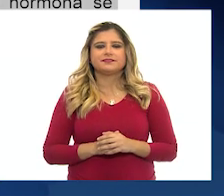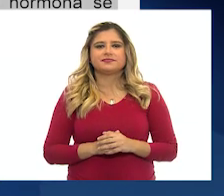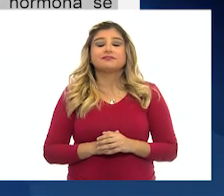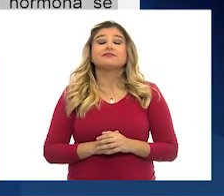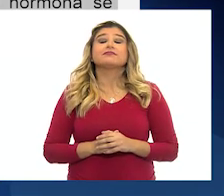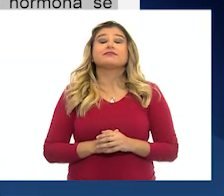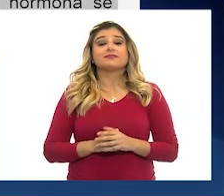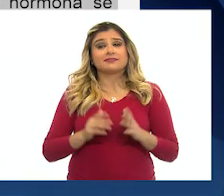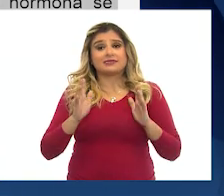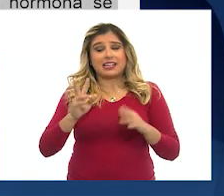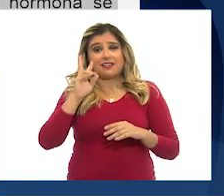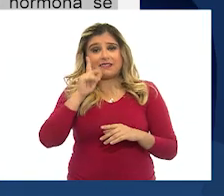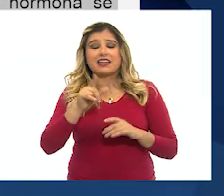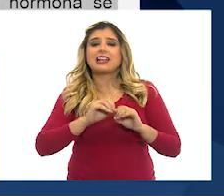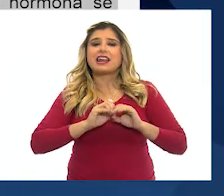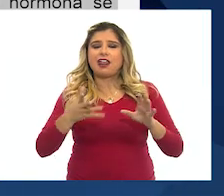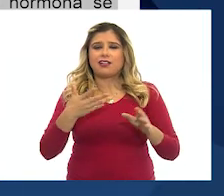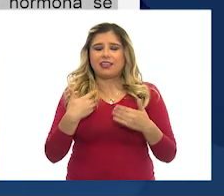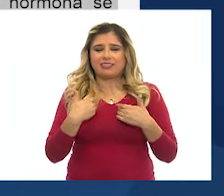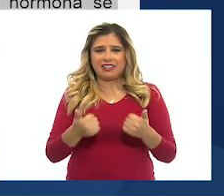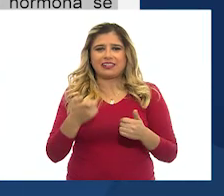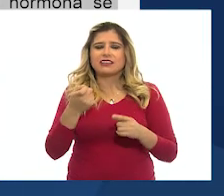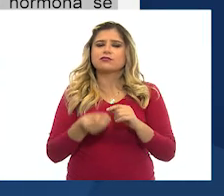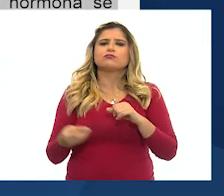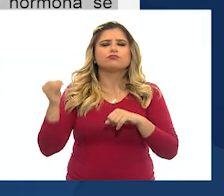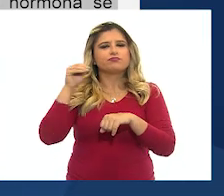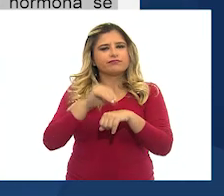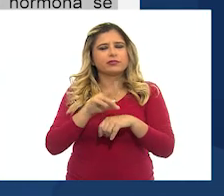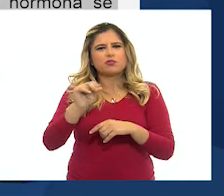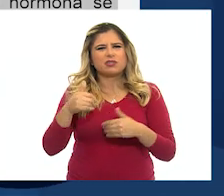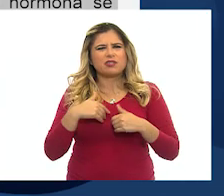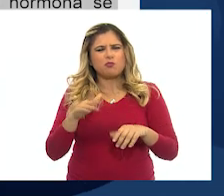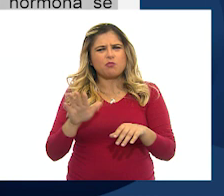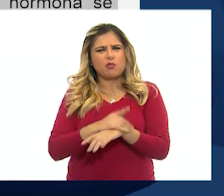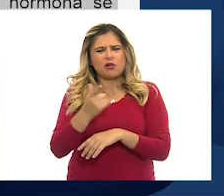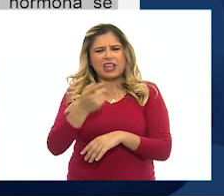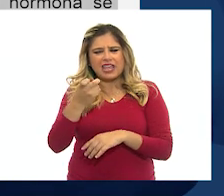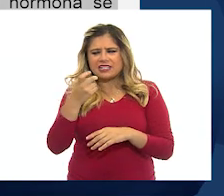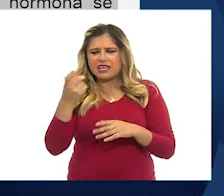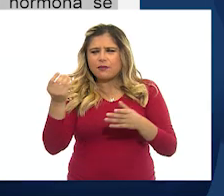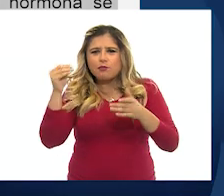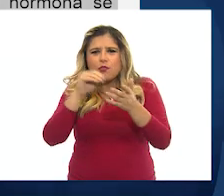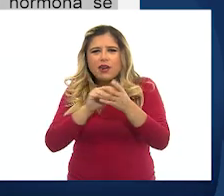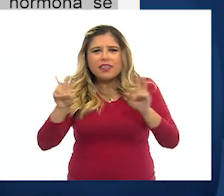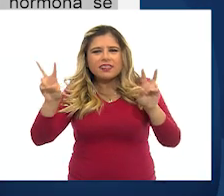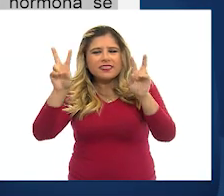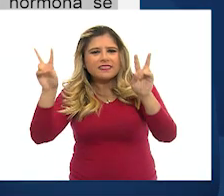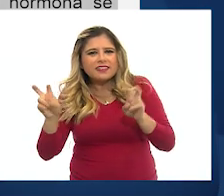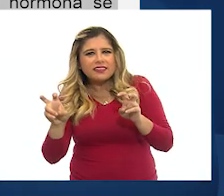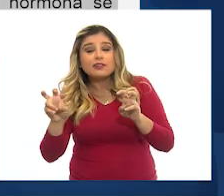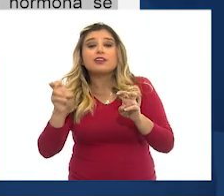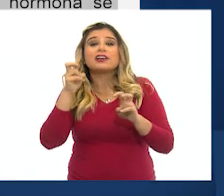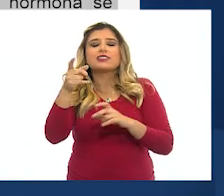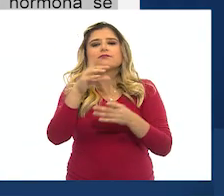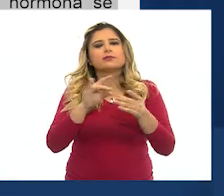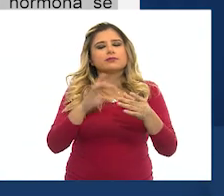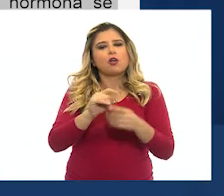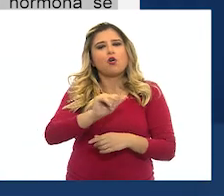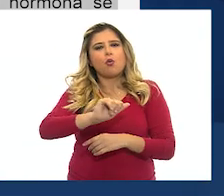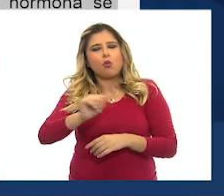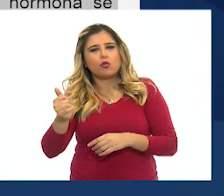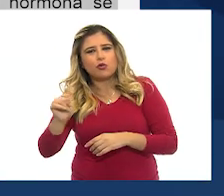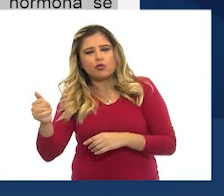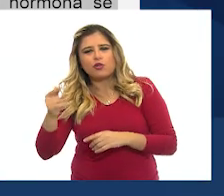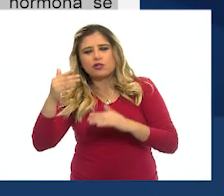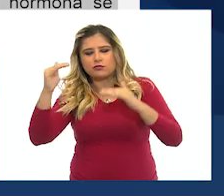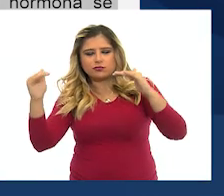Ya veo. Es claro su argumento. No responde la cuestión que se plantea en el título y en cambio explica otros asuntos